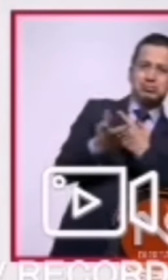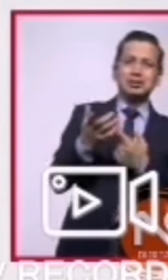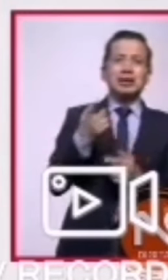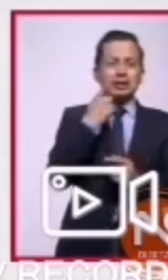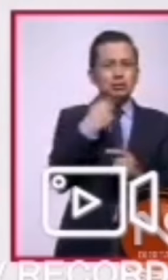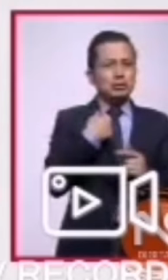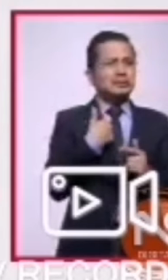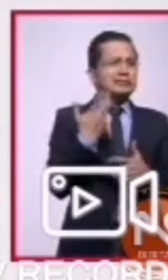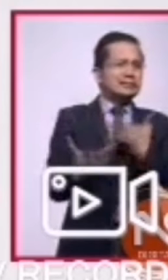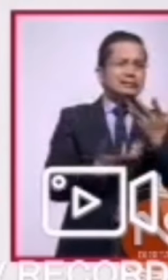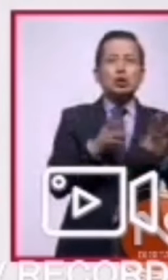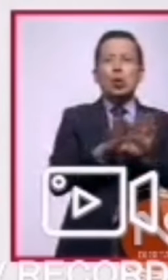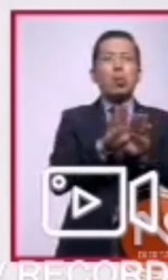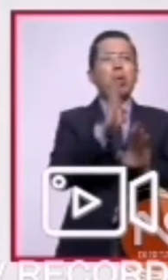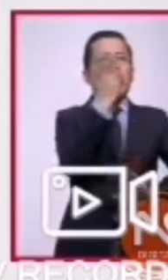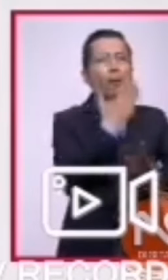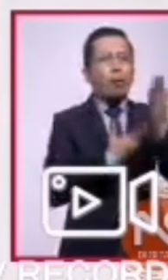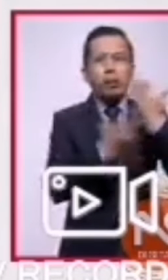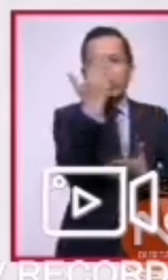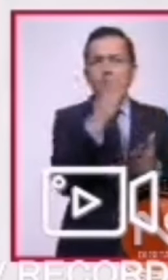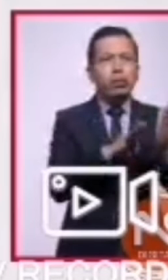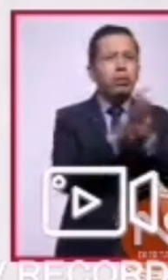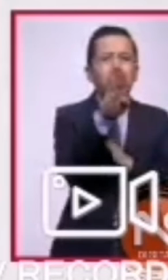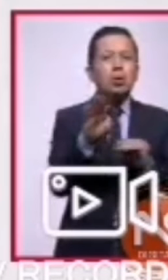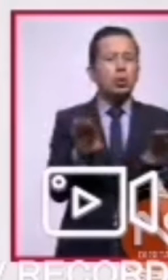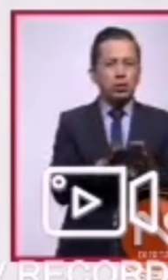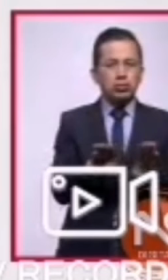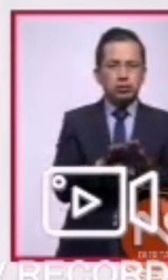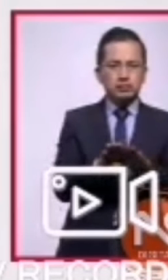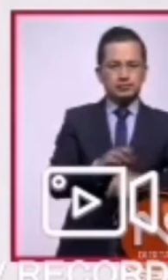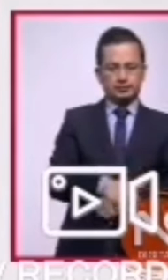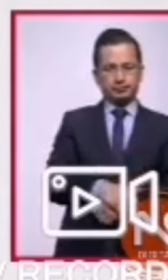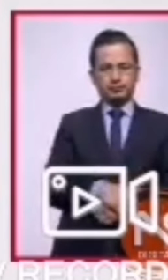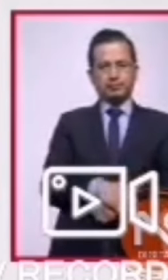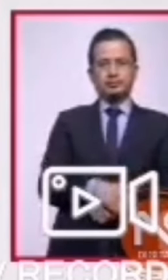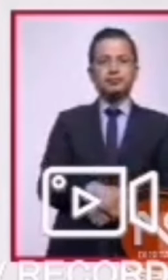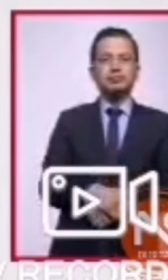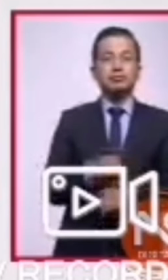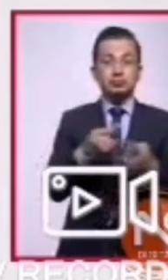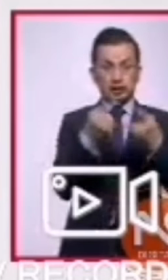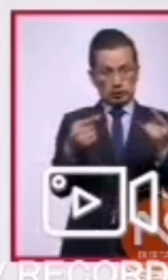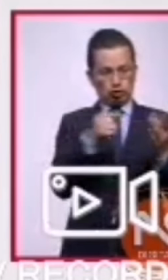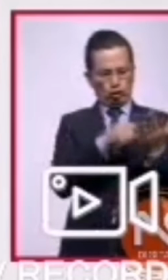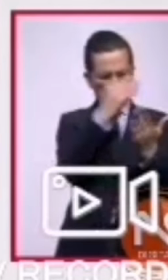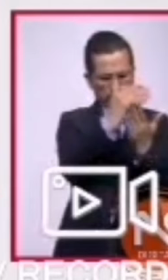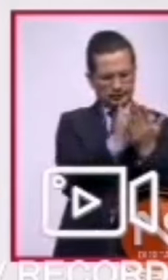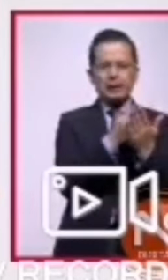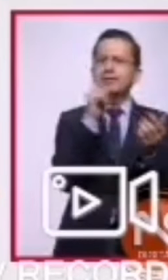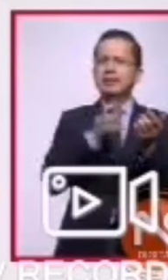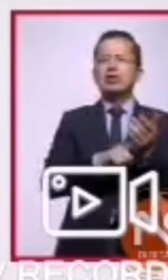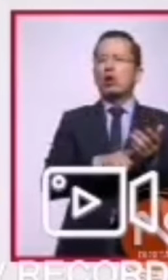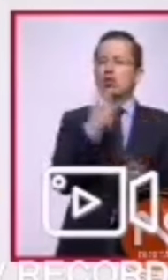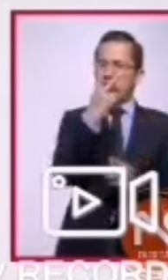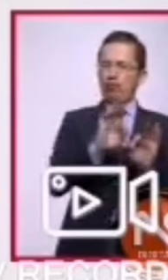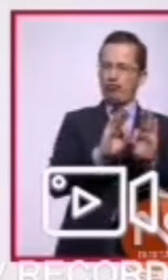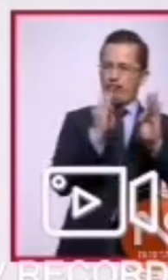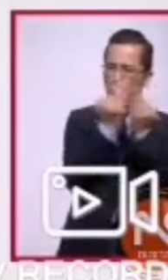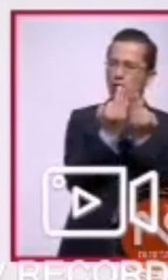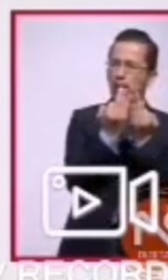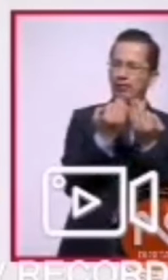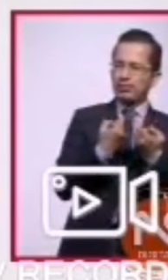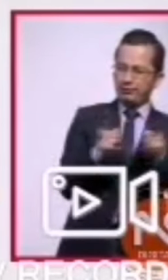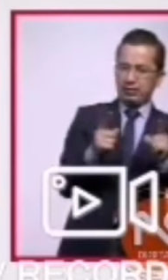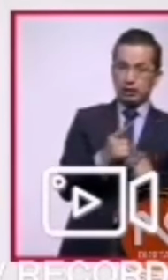sexual. La novela tiene dos herramientas, ofrece dos herramientas. Una, la biblioterapia, que desde el tiempo de los